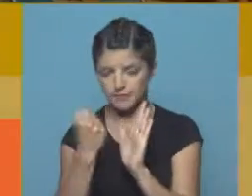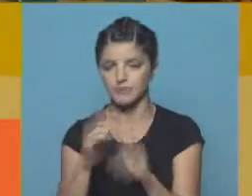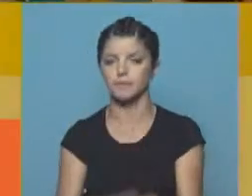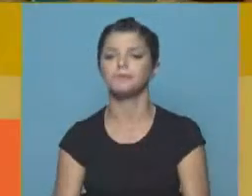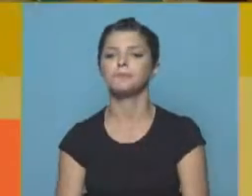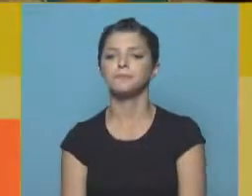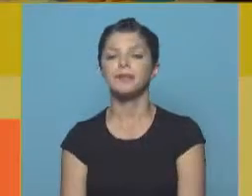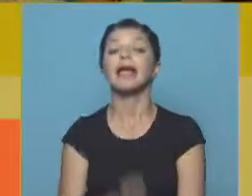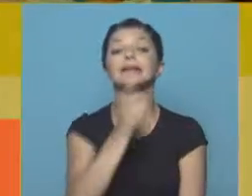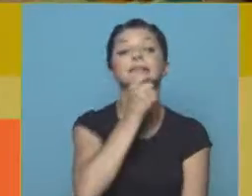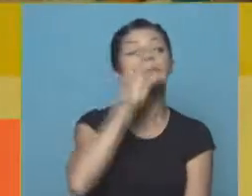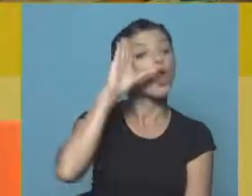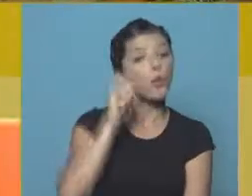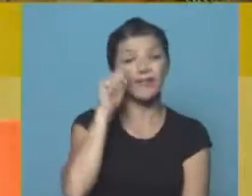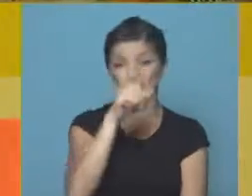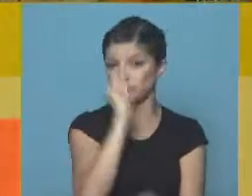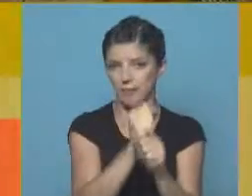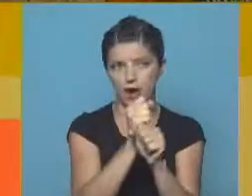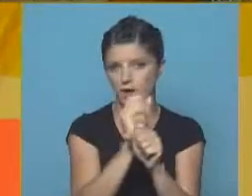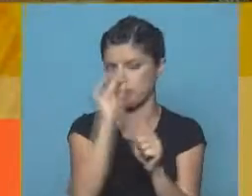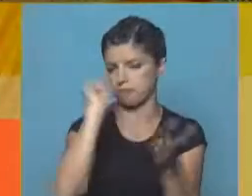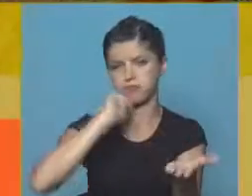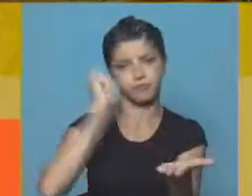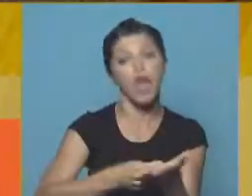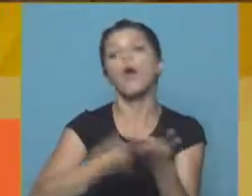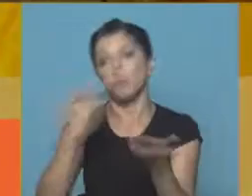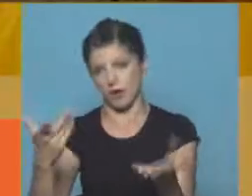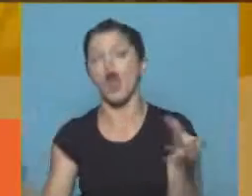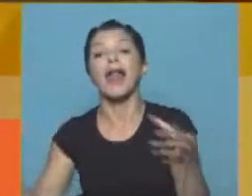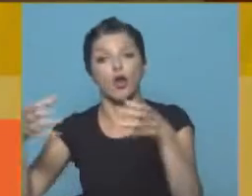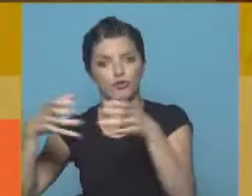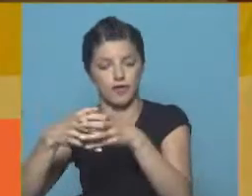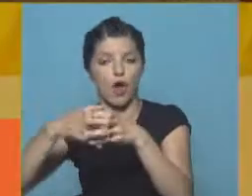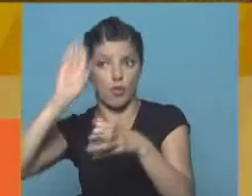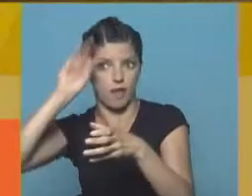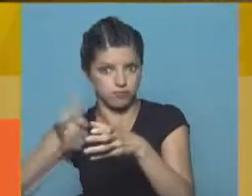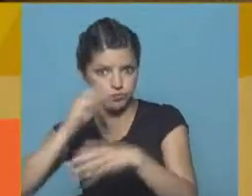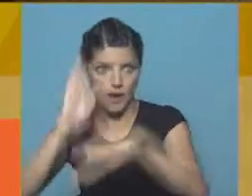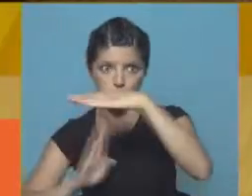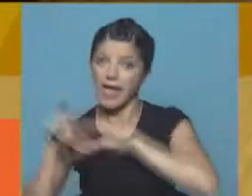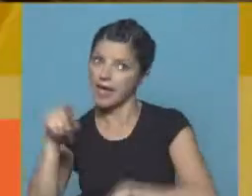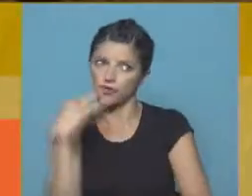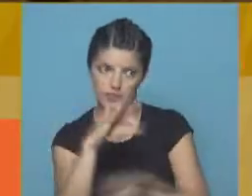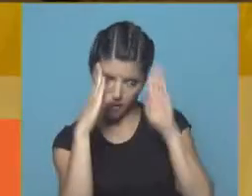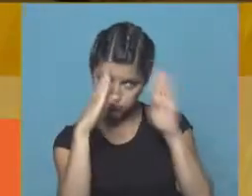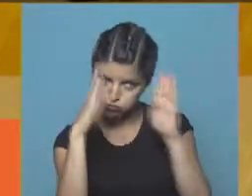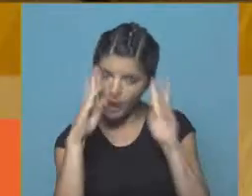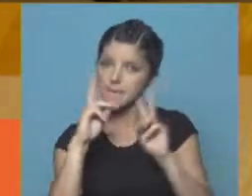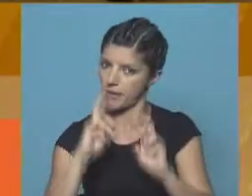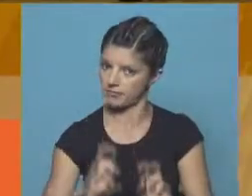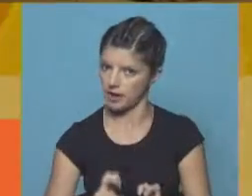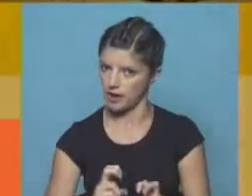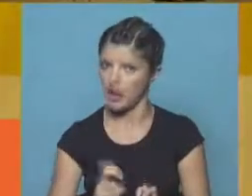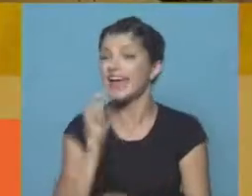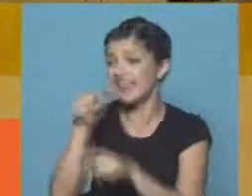jueces incumplen su tarea, está el Consejo de la Magistratura, que es el órgano que tiene que generar las investigaciones. Estuvo paralizado prácticamente. Estuvo